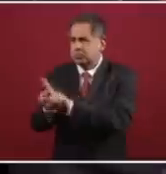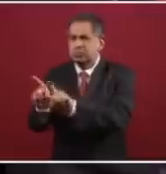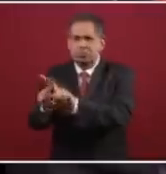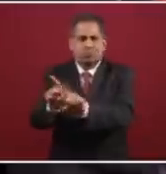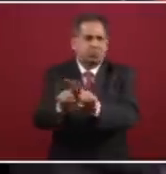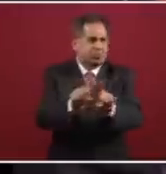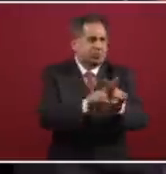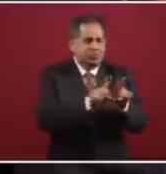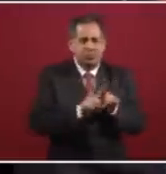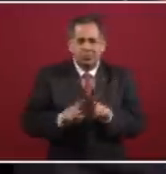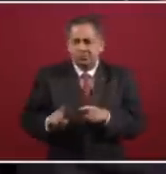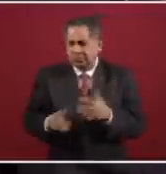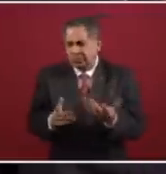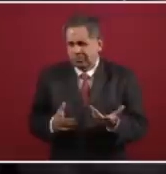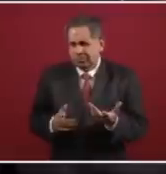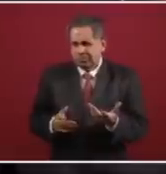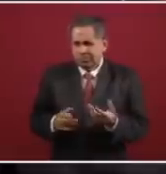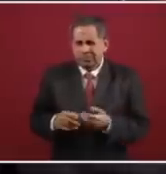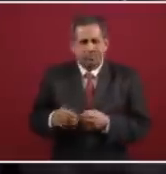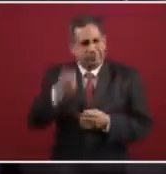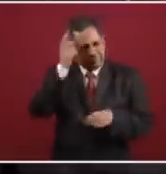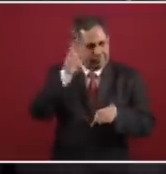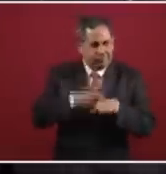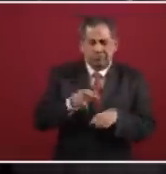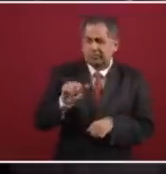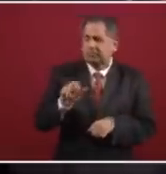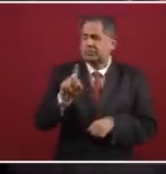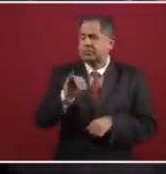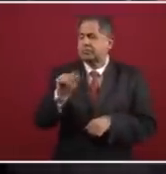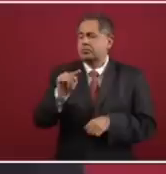surgieron las direcciones adjuntas